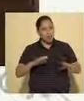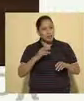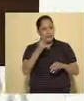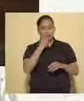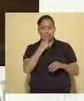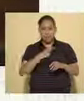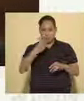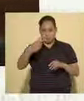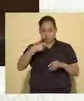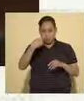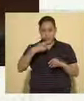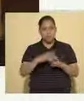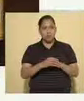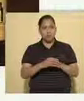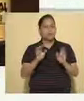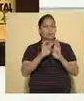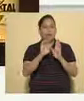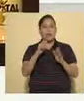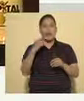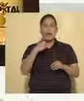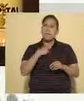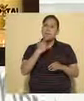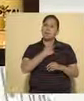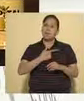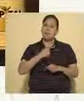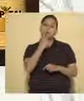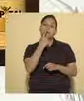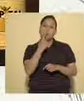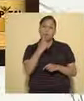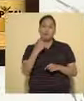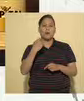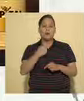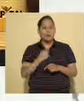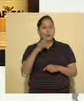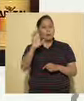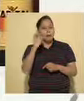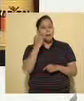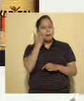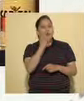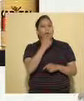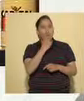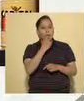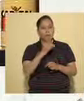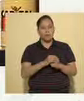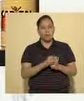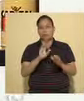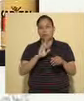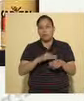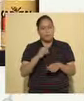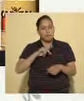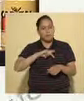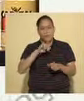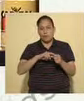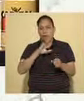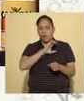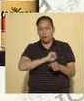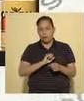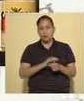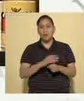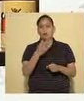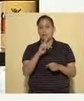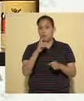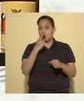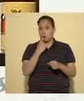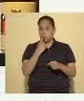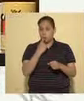ha preguntado, ¿no? De, por ejemplo, a mí me gusta el rojo, yo quiero usar el rojo porque es mi color favorito, pero el